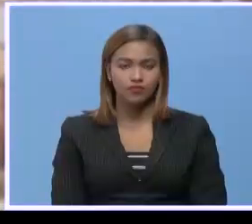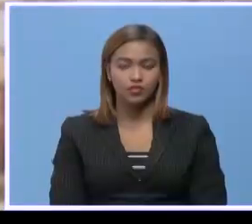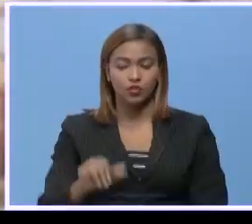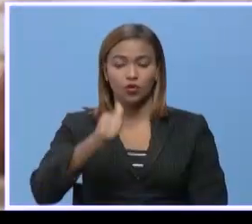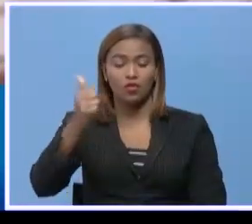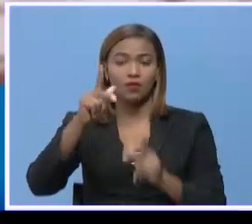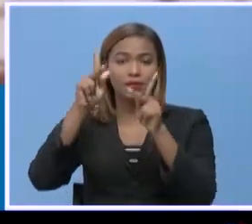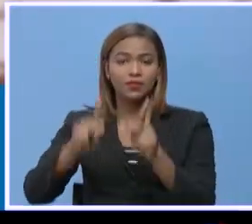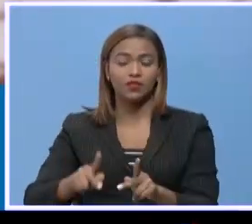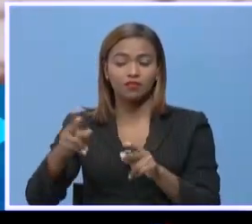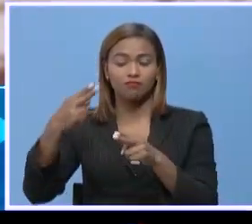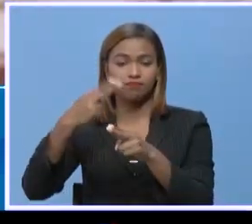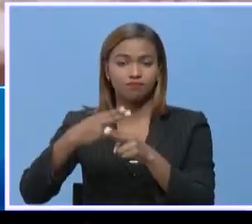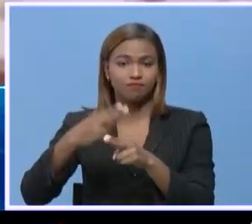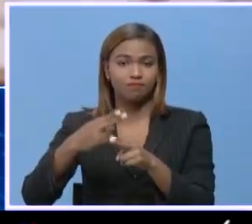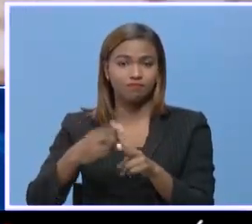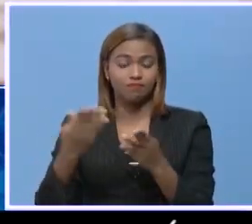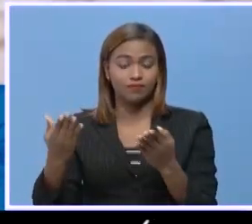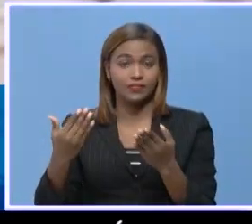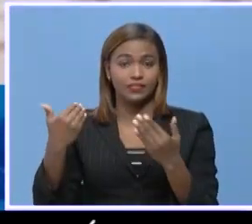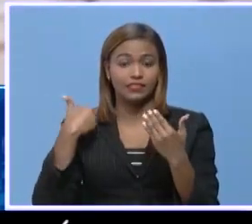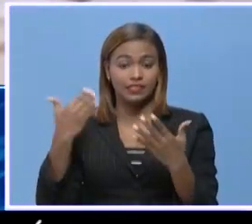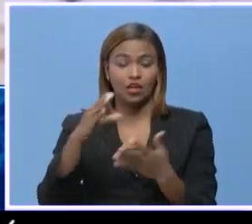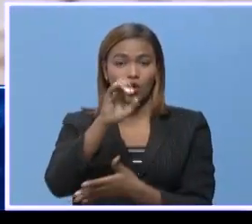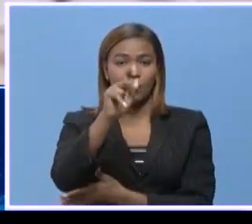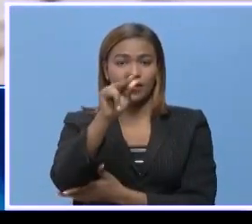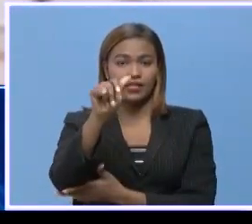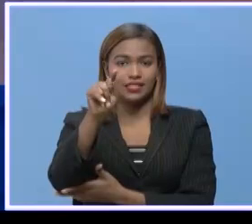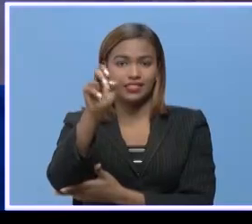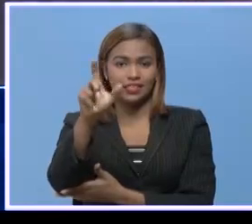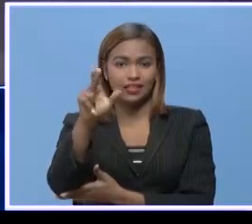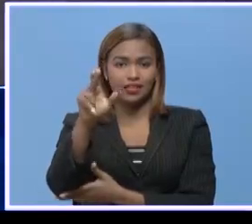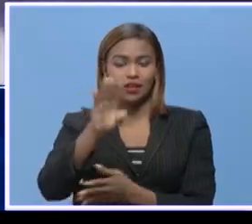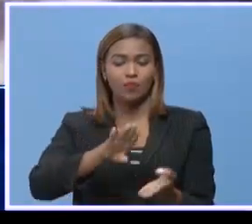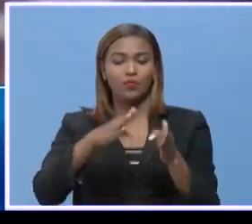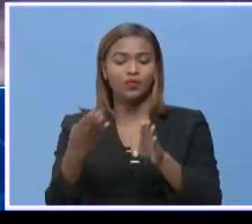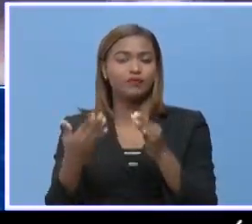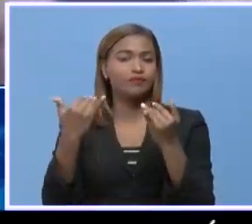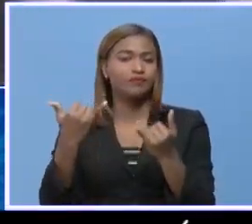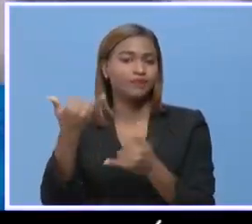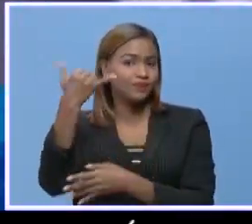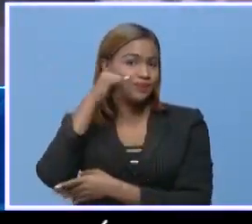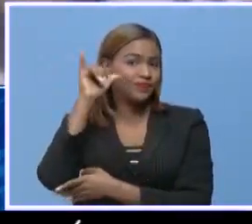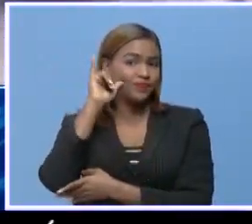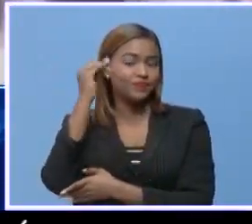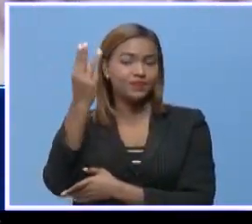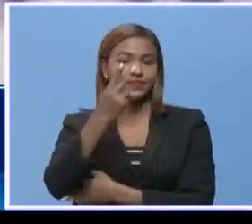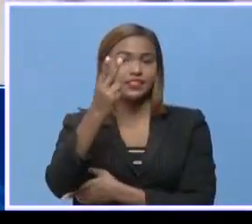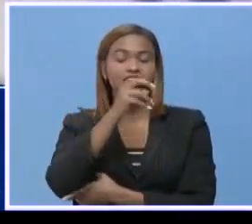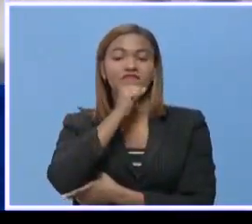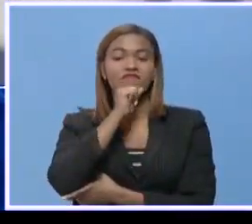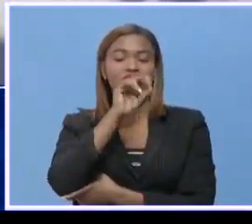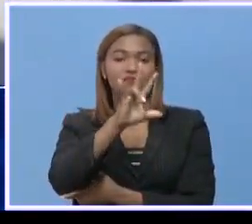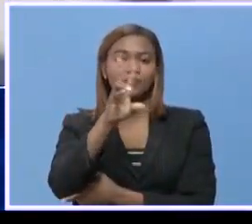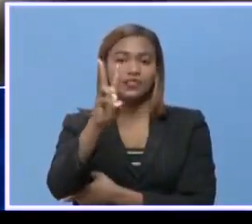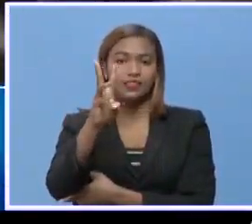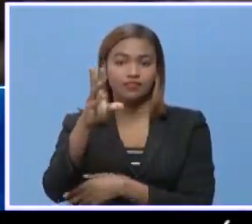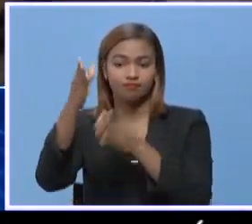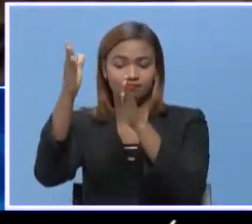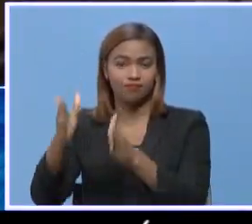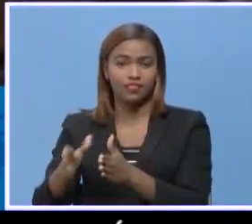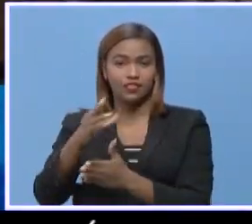Otra leyenda con su nombre en letras doradas en Cooperstown. Partió de este mundo este viernes a los 86 años. El